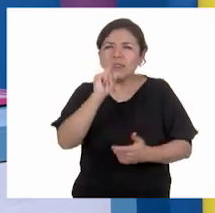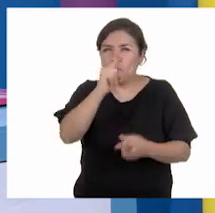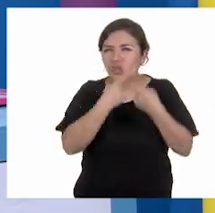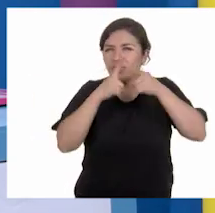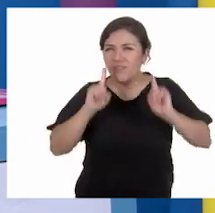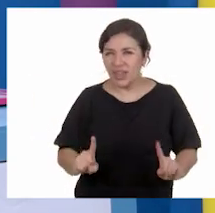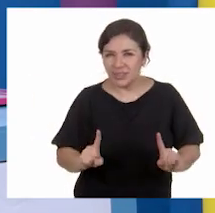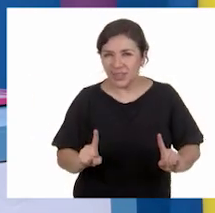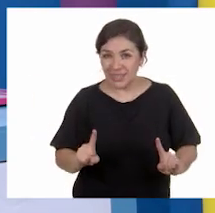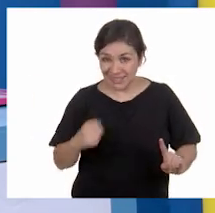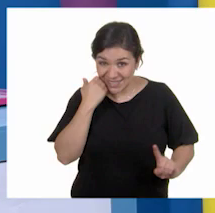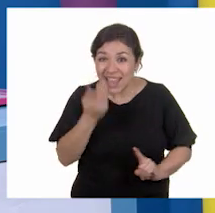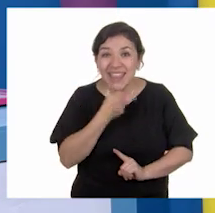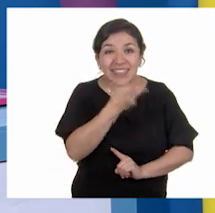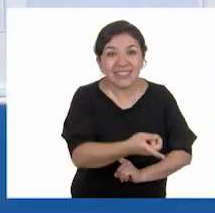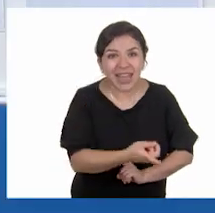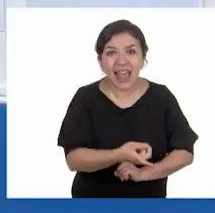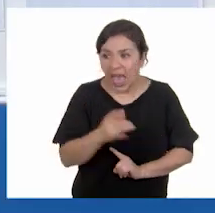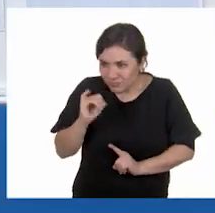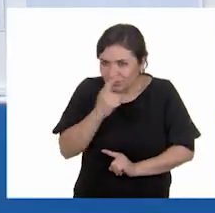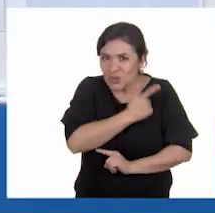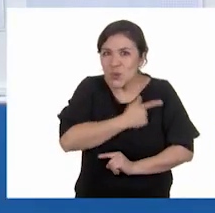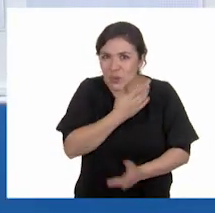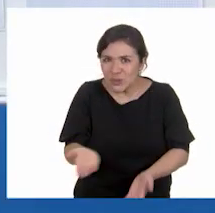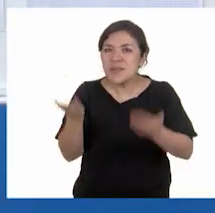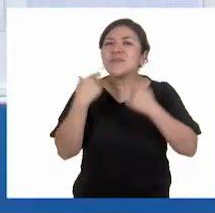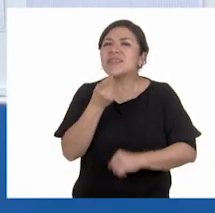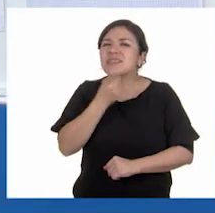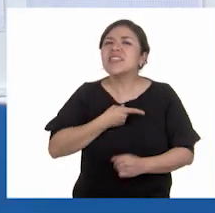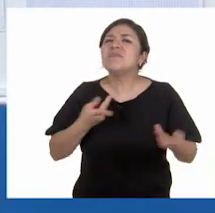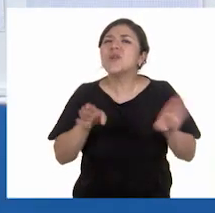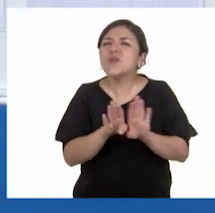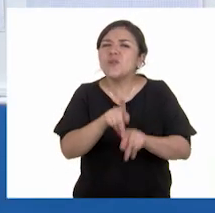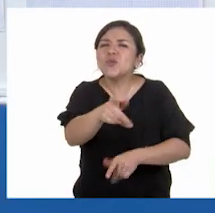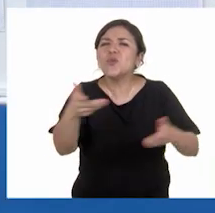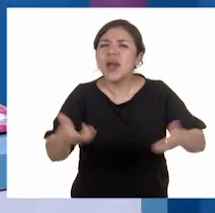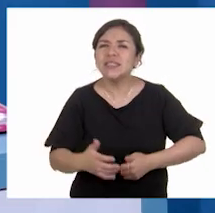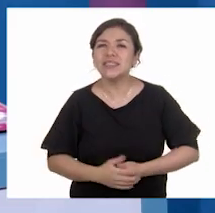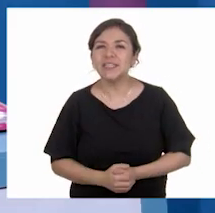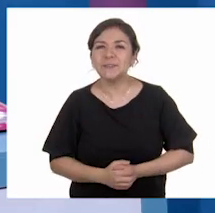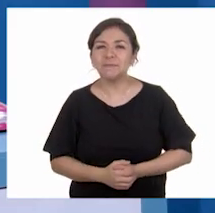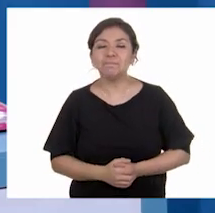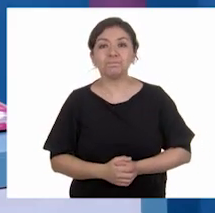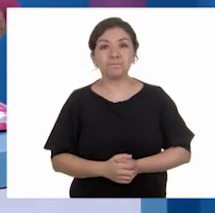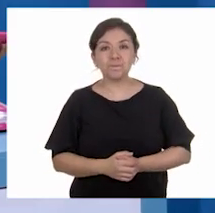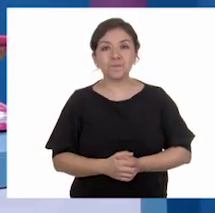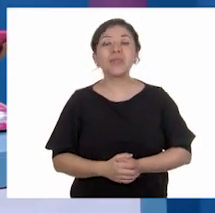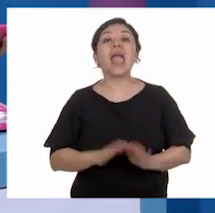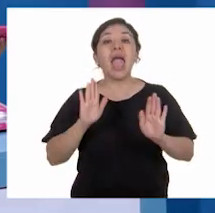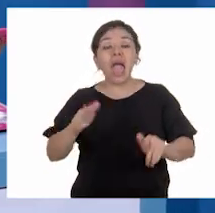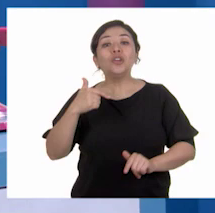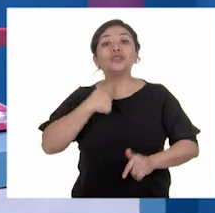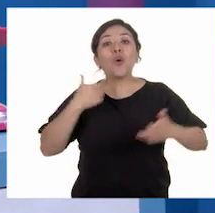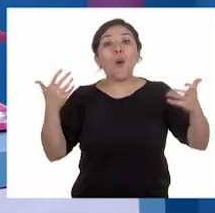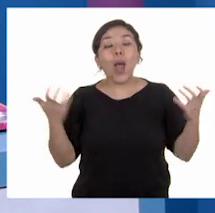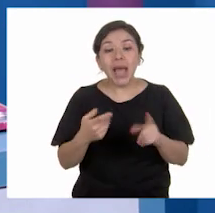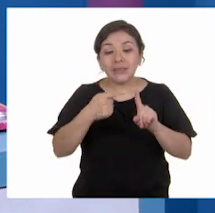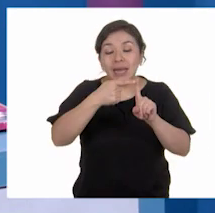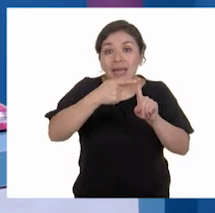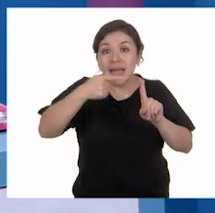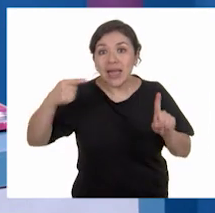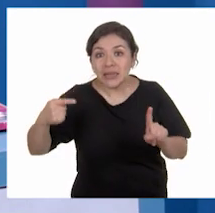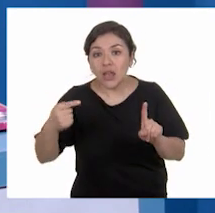forma. ¿Se las platico? ¡Claro! A ver, dinos, ¿tú cómo lo hiciste? Pues hice la división